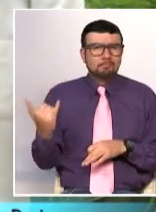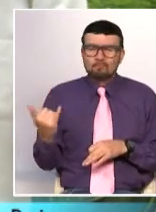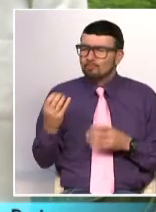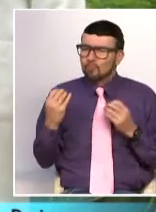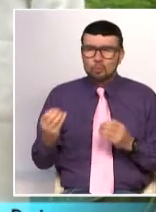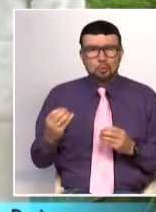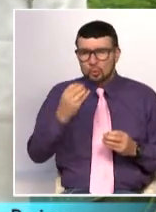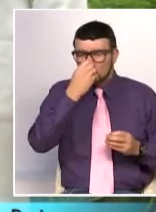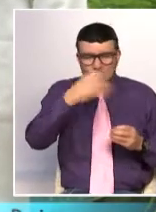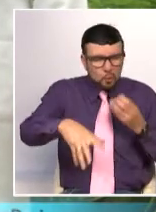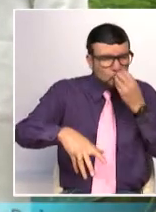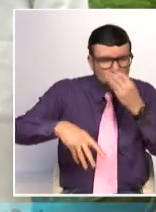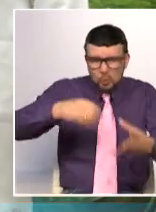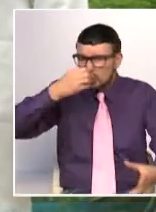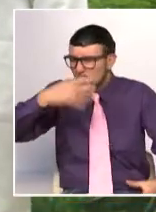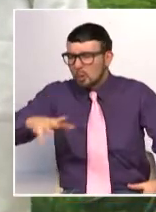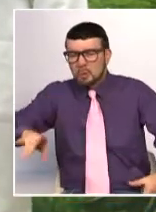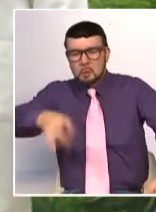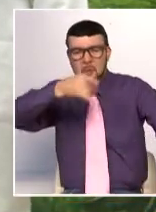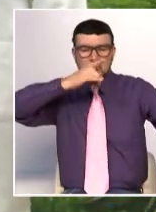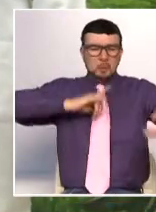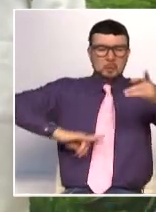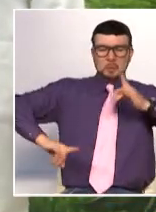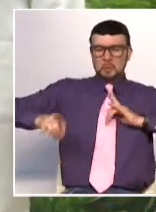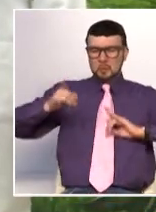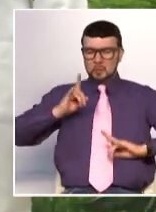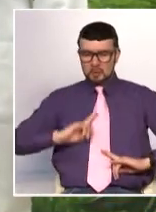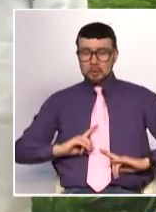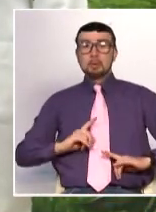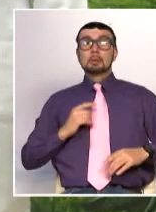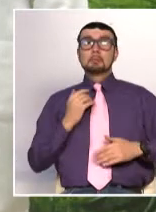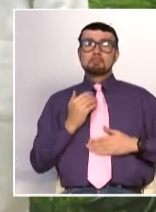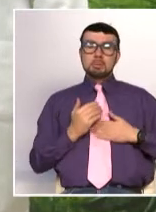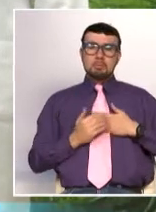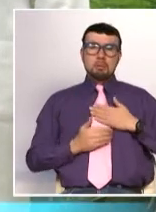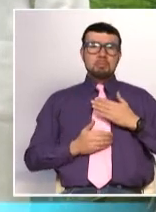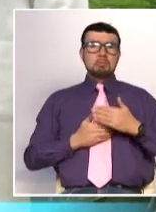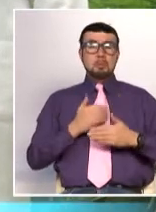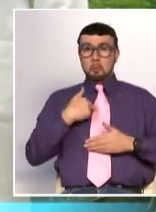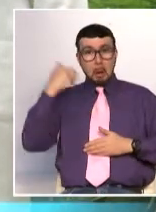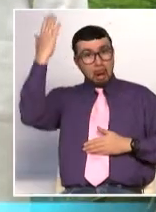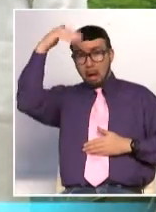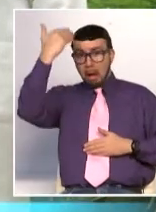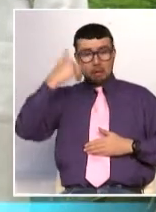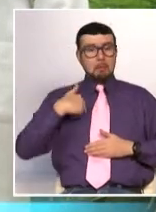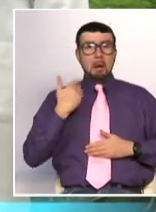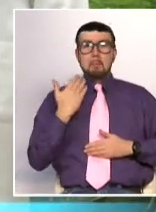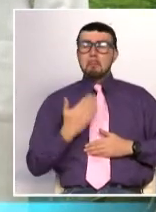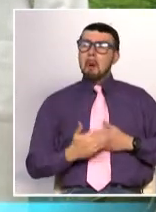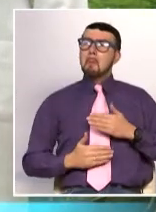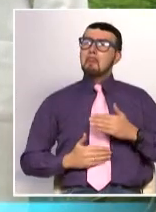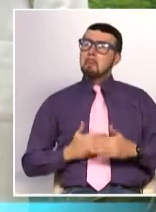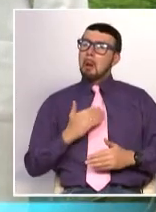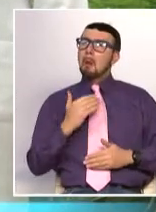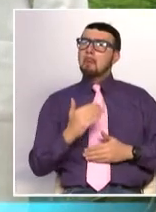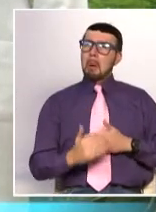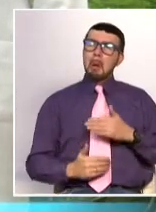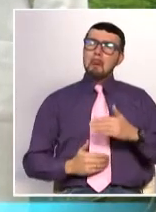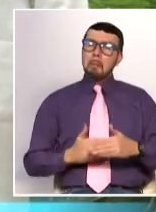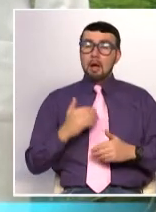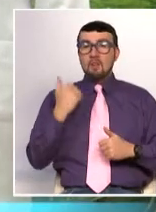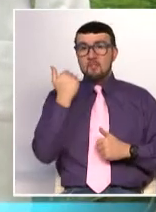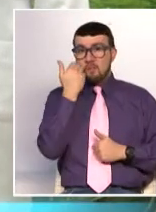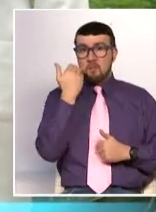no nos damos cuenta y esos tóxicos empiezan a desarrollar unos procesos patológicos en nuestro organismo que